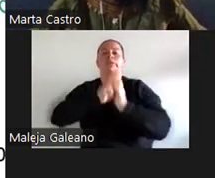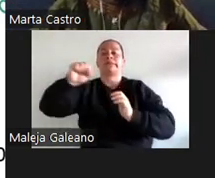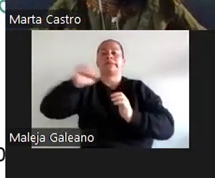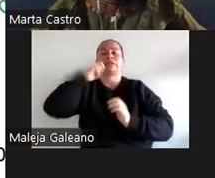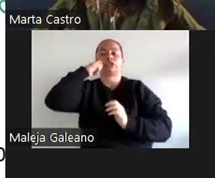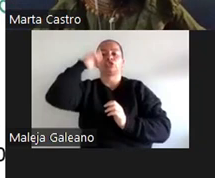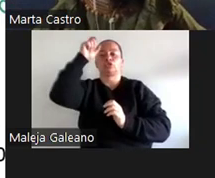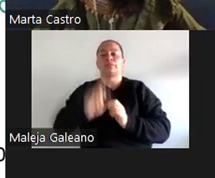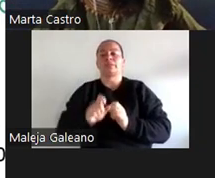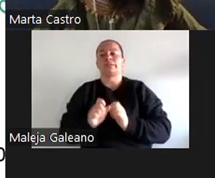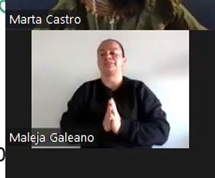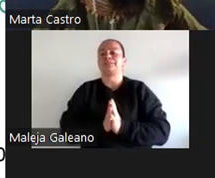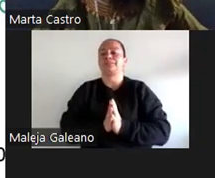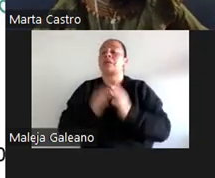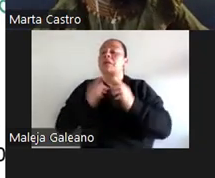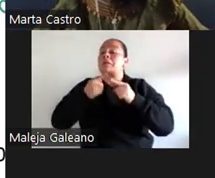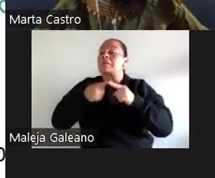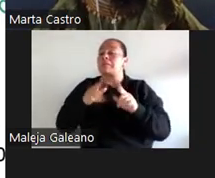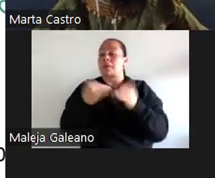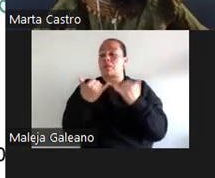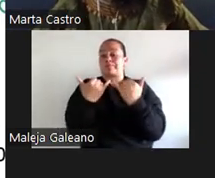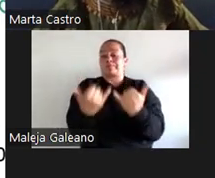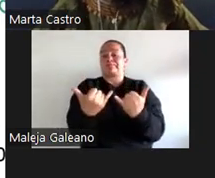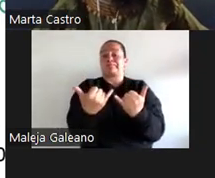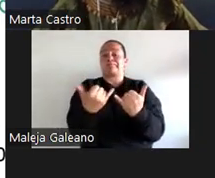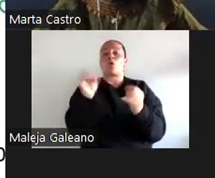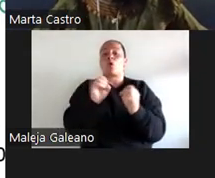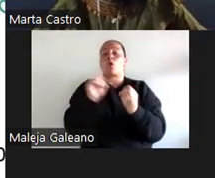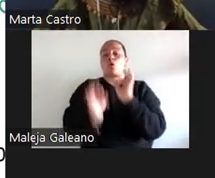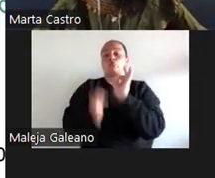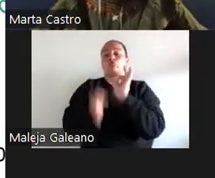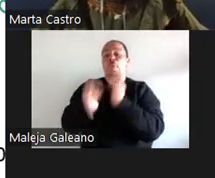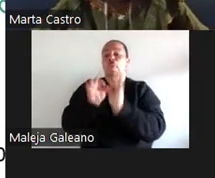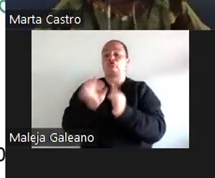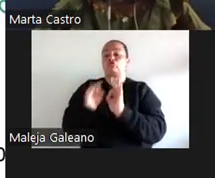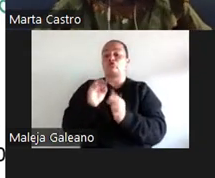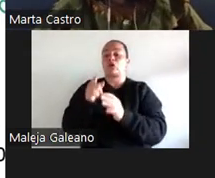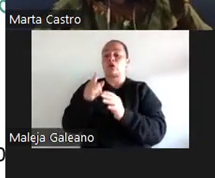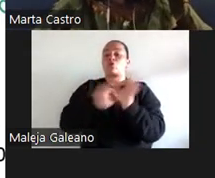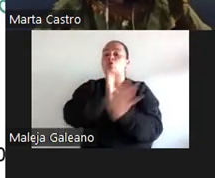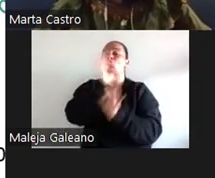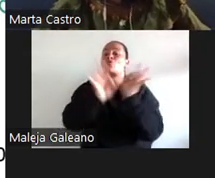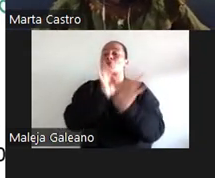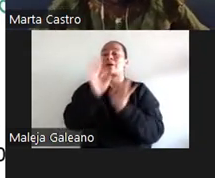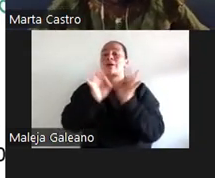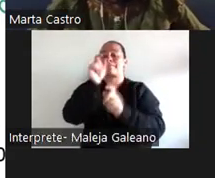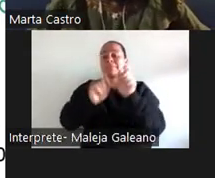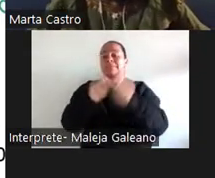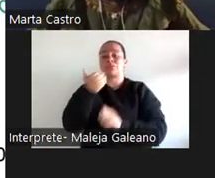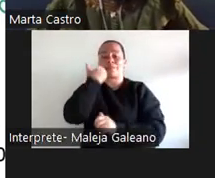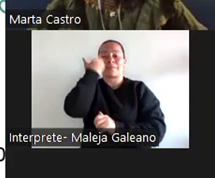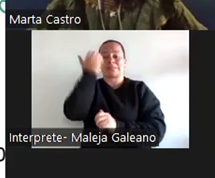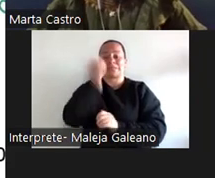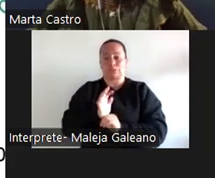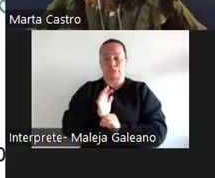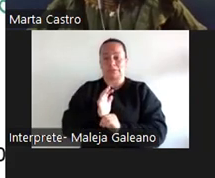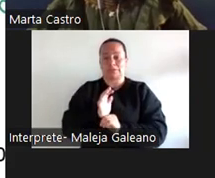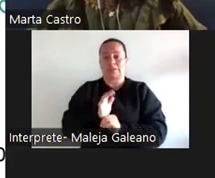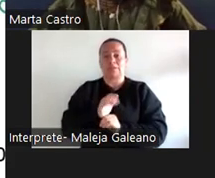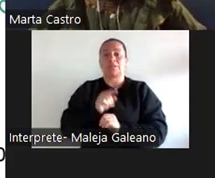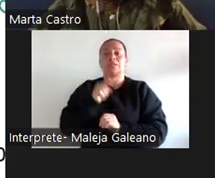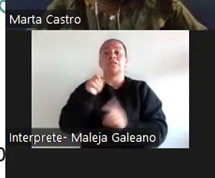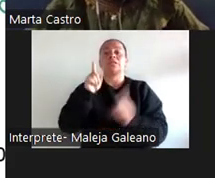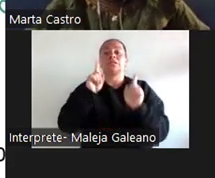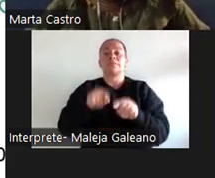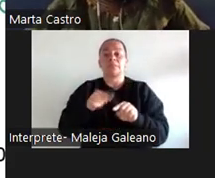Humanos pero aquí y en estas sentencias hablamos del cuidado de las personas mayores el este cuidado por